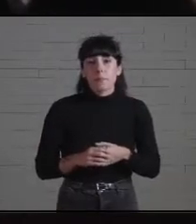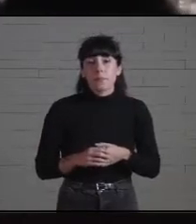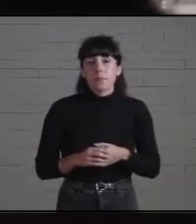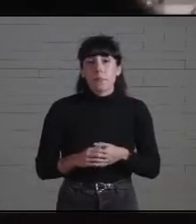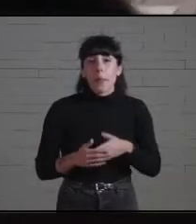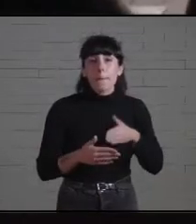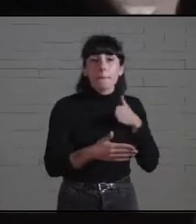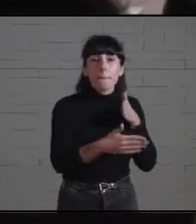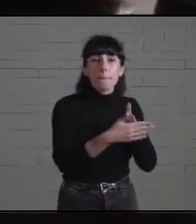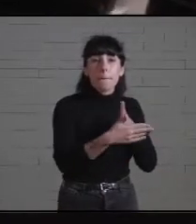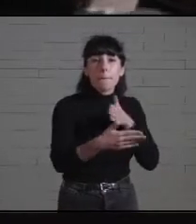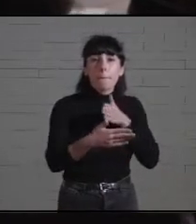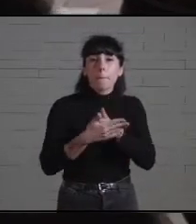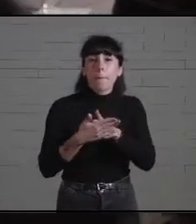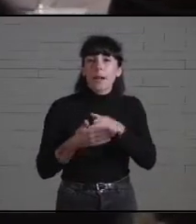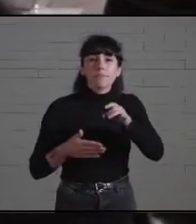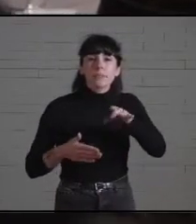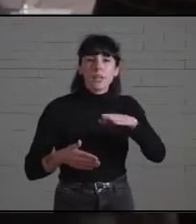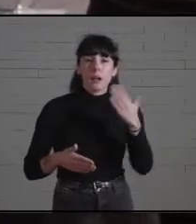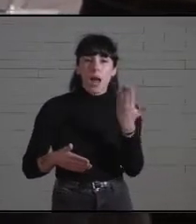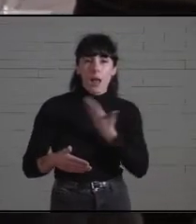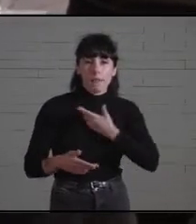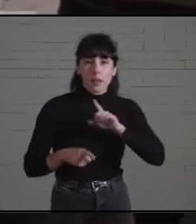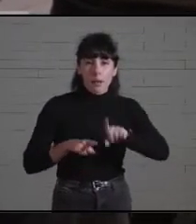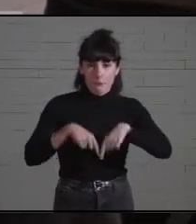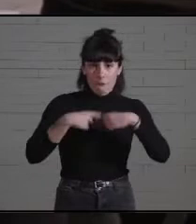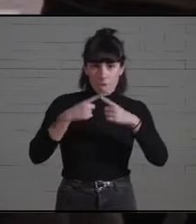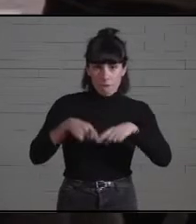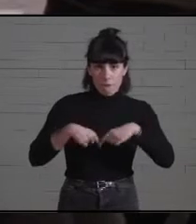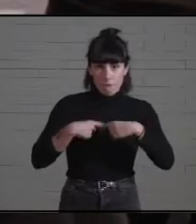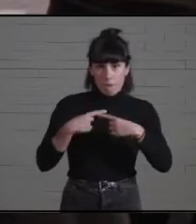para familias con rentas